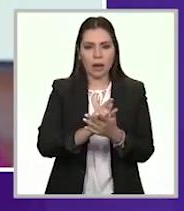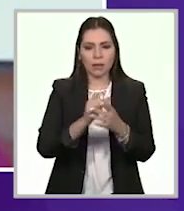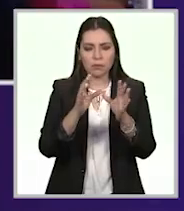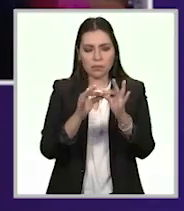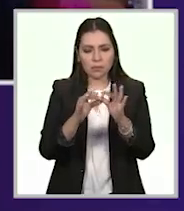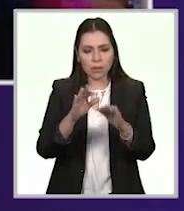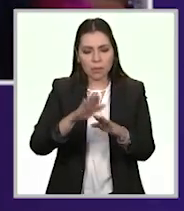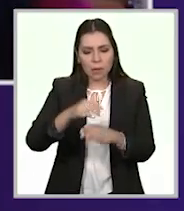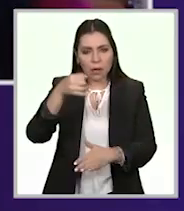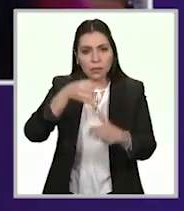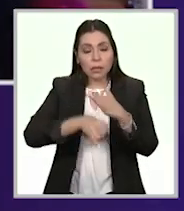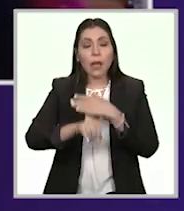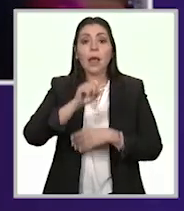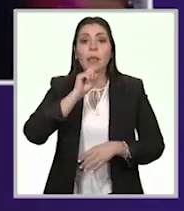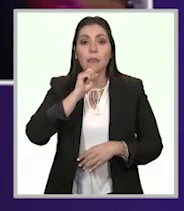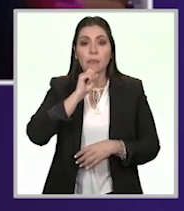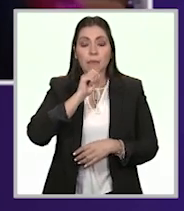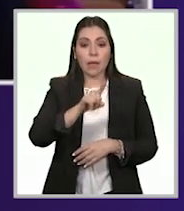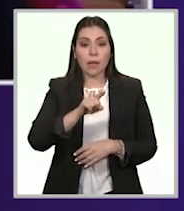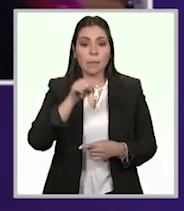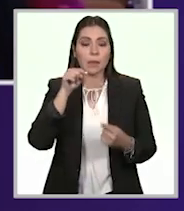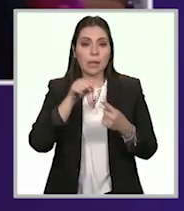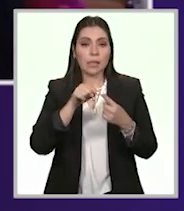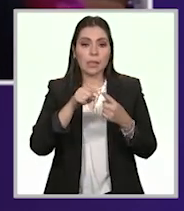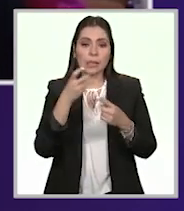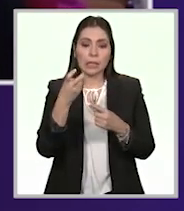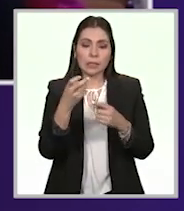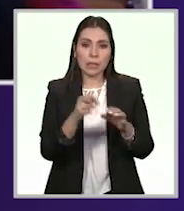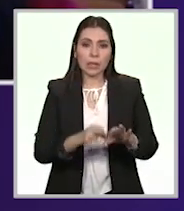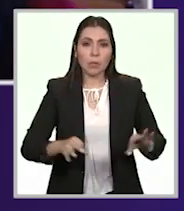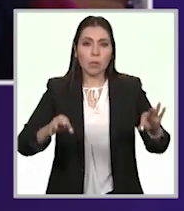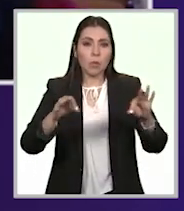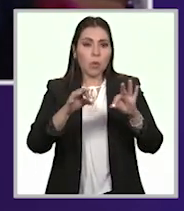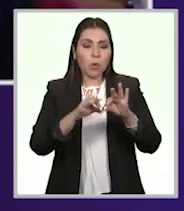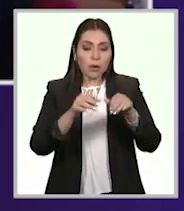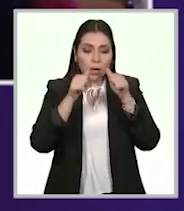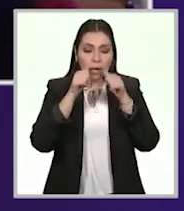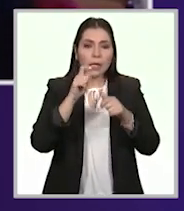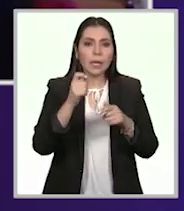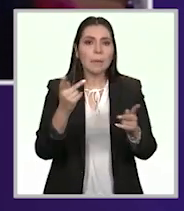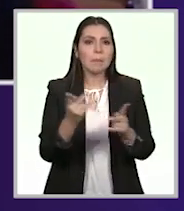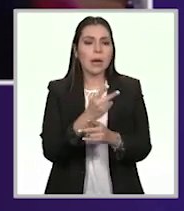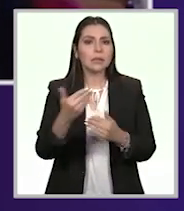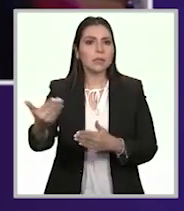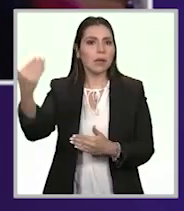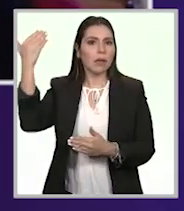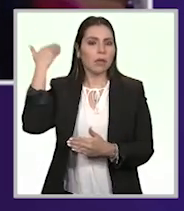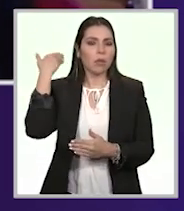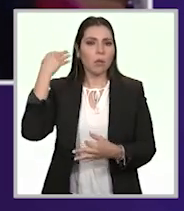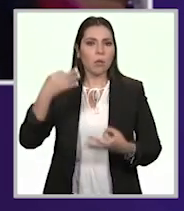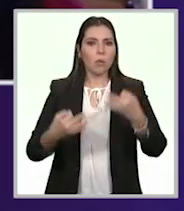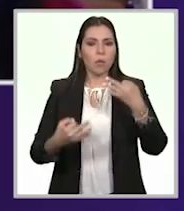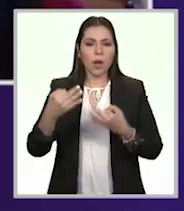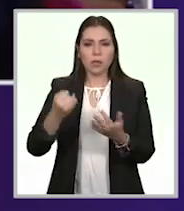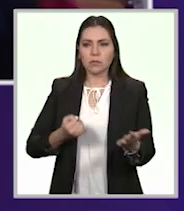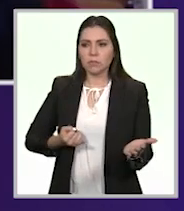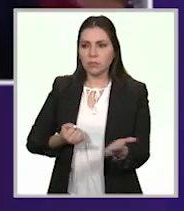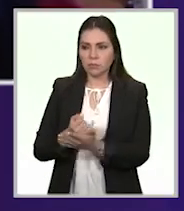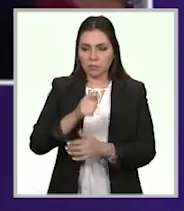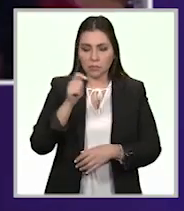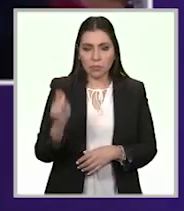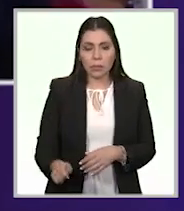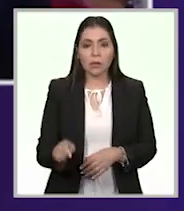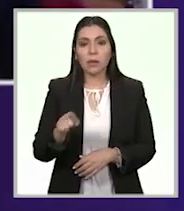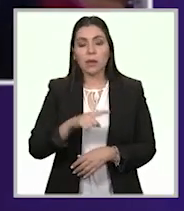también un sistema donde importa lo que el juez del pasado resolvió y que persuade